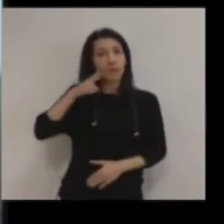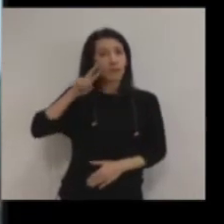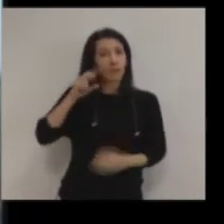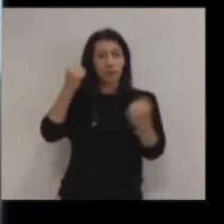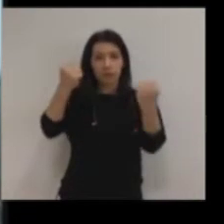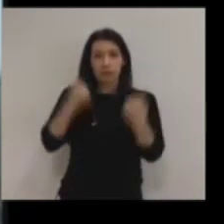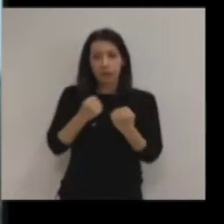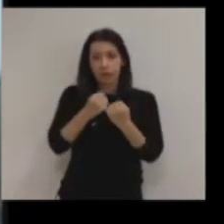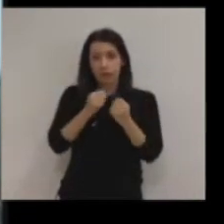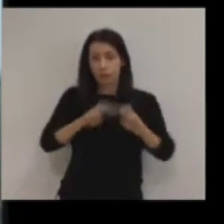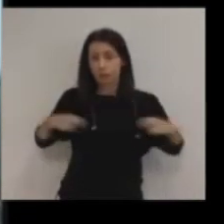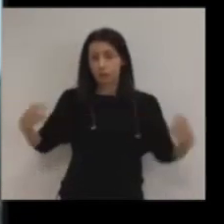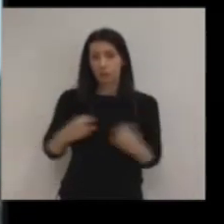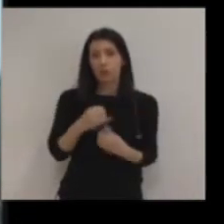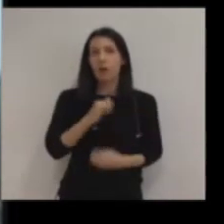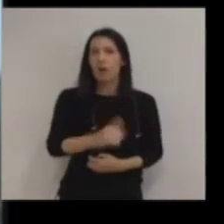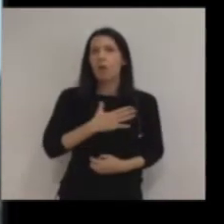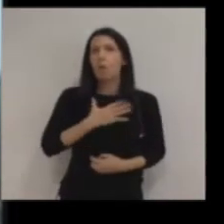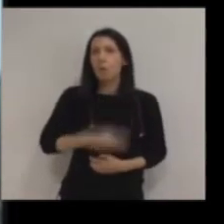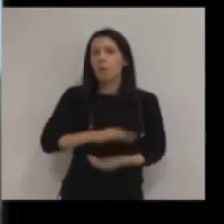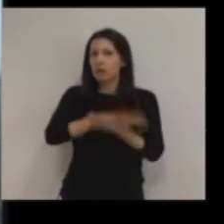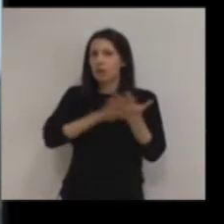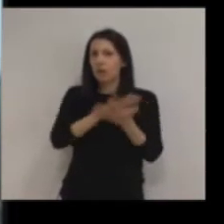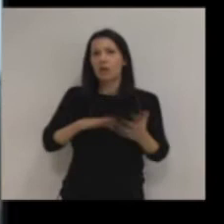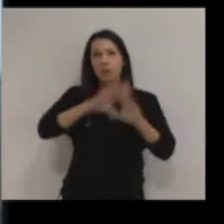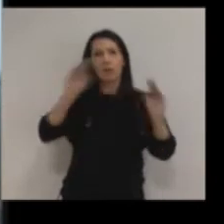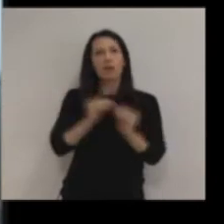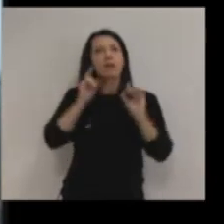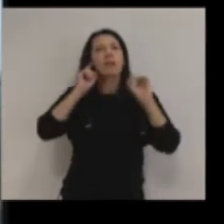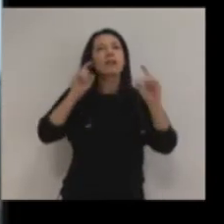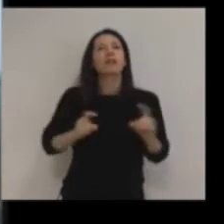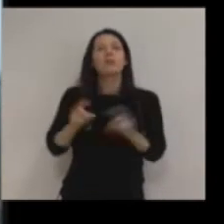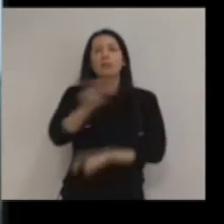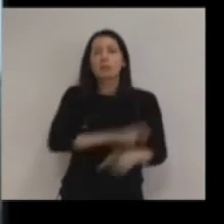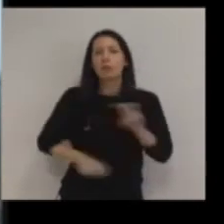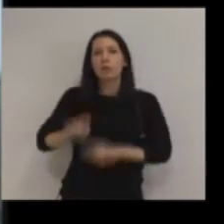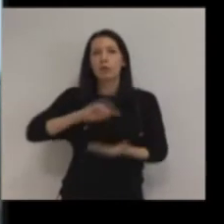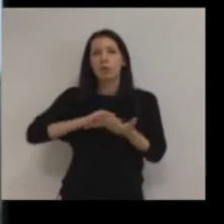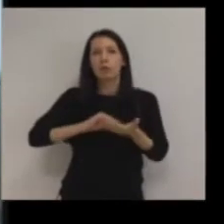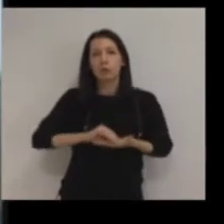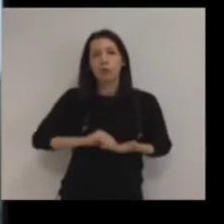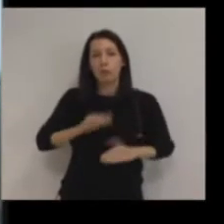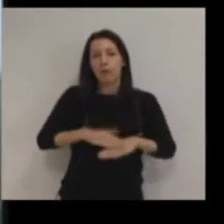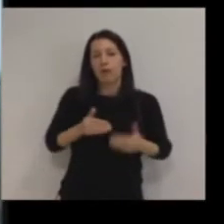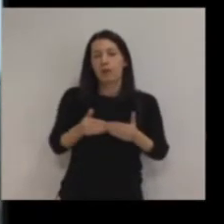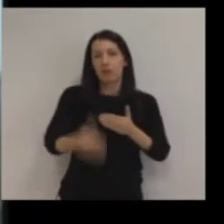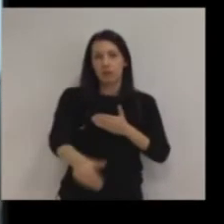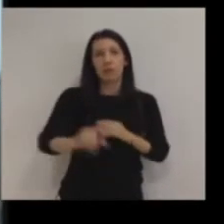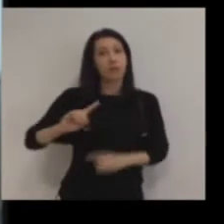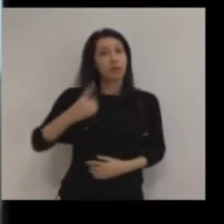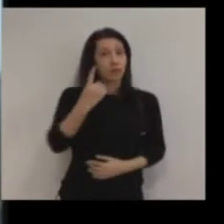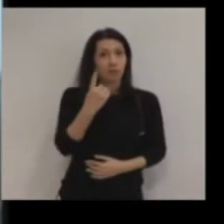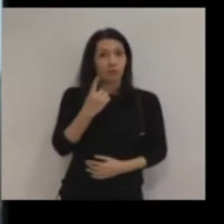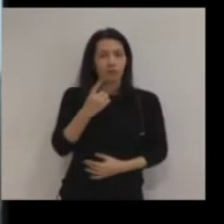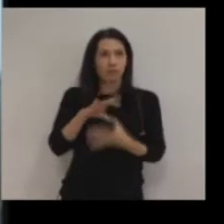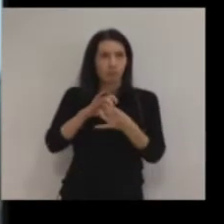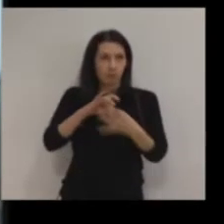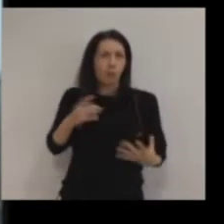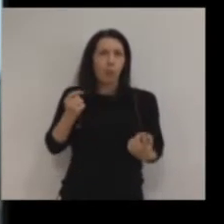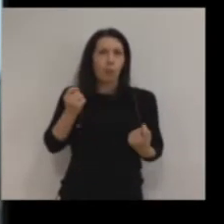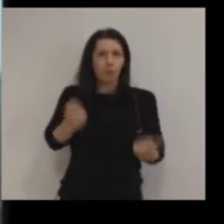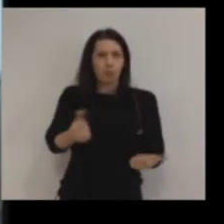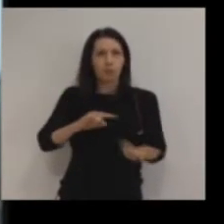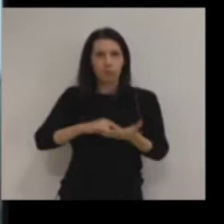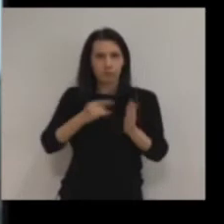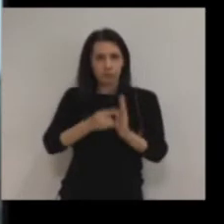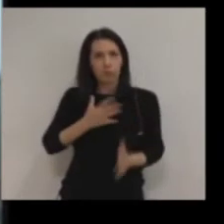llegar a algunas conclusiones y tratar lo que es más importante, buscar algunas soluciones. Lo primero, y aunque no tenga mucho que ver con las tecnologías, a